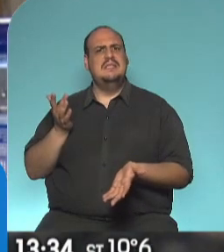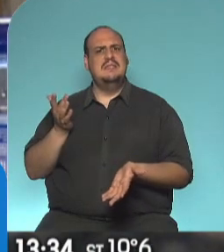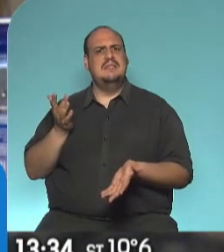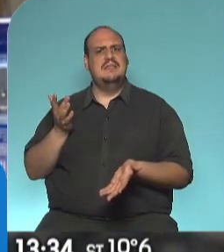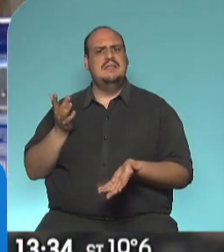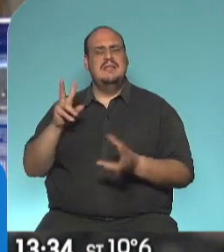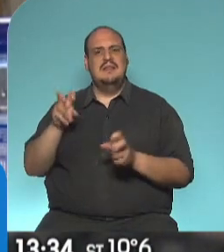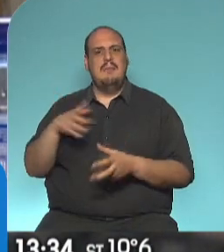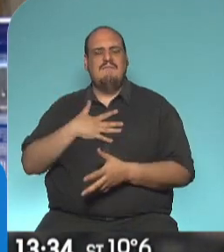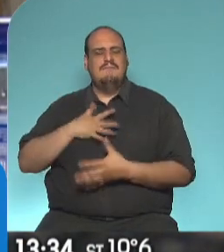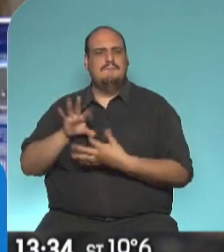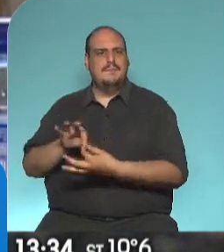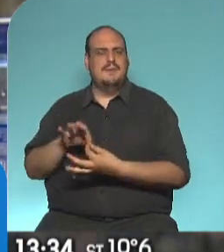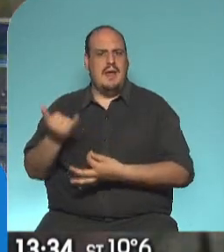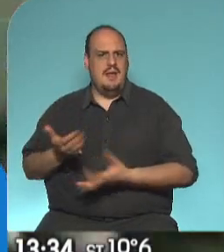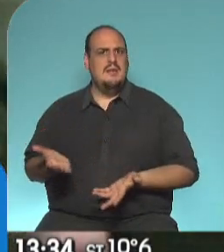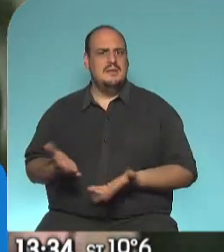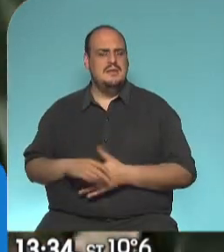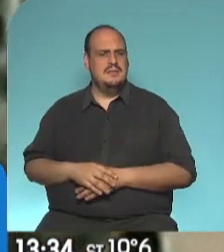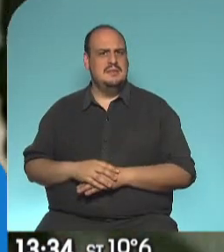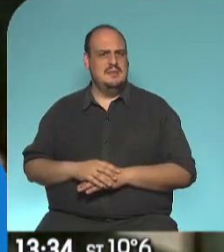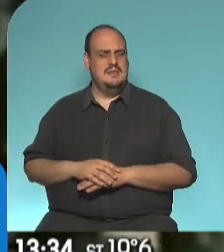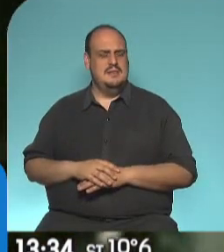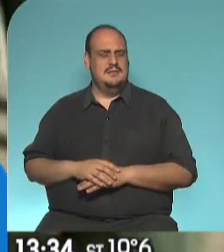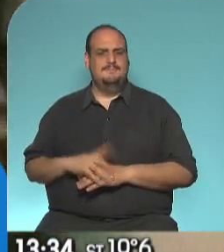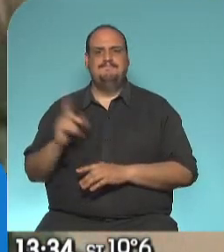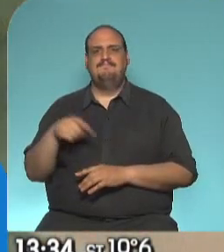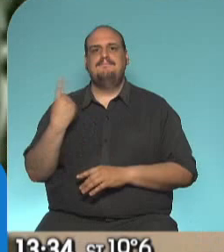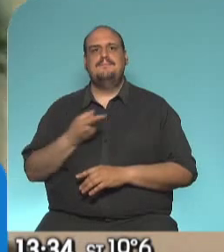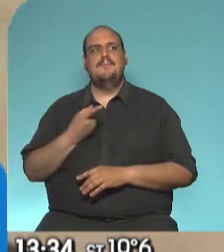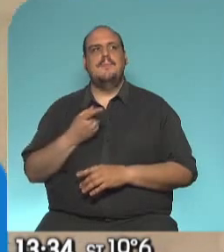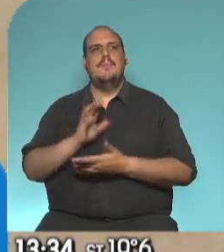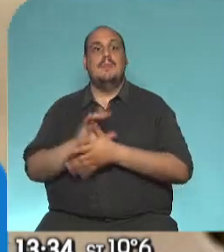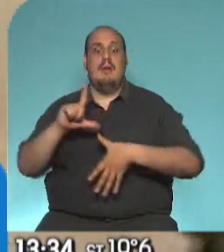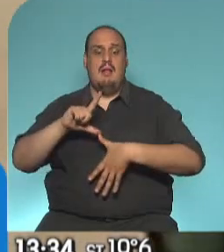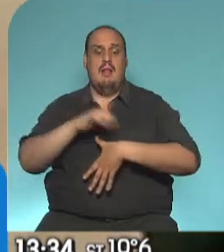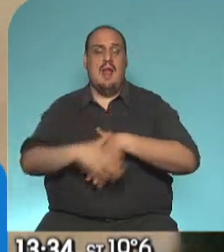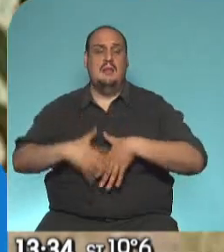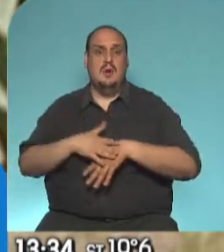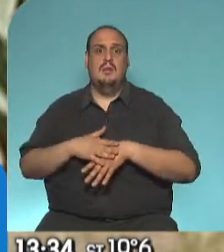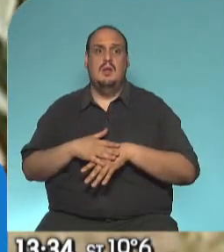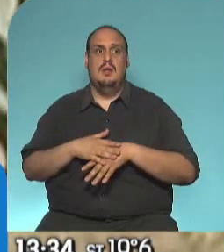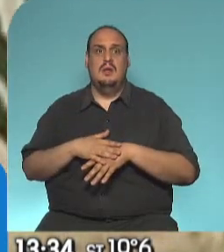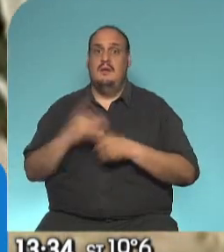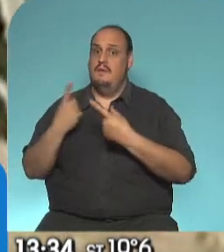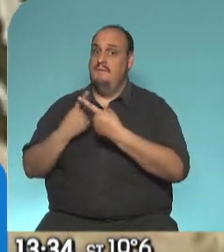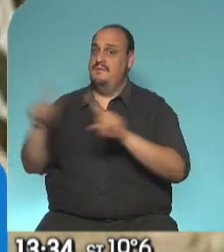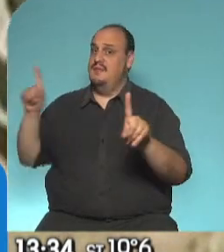digamos, pasional que hay con todo esto, ¿no? Estamos digamos, en una Latinoamérica que no es la de 2005, no